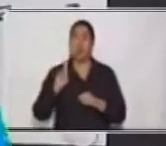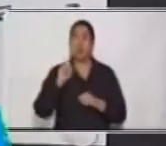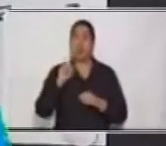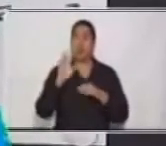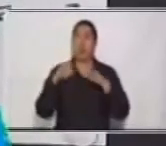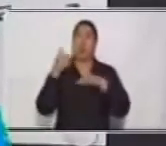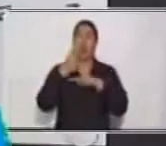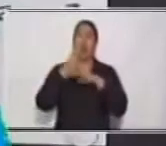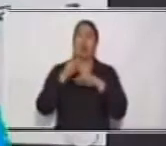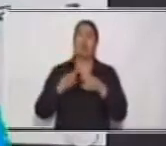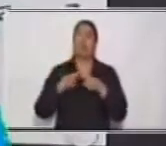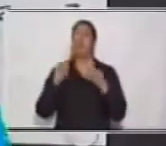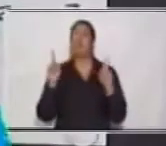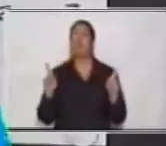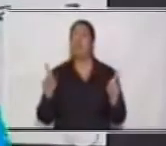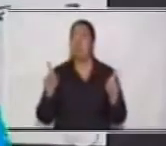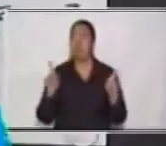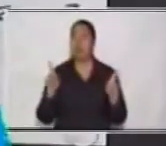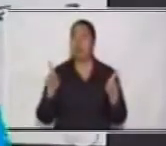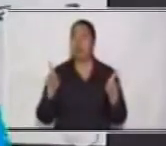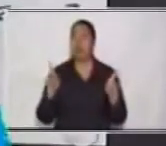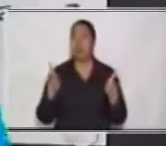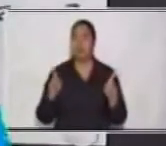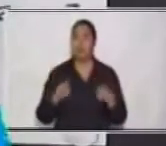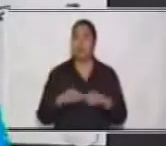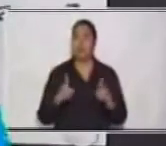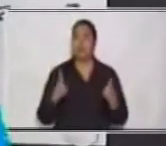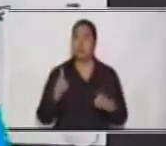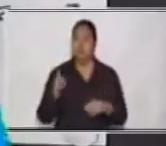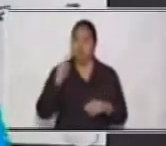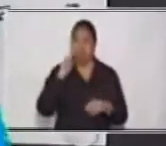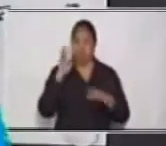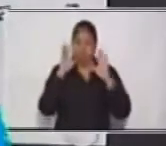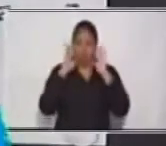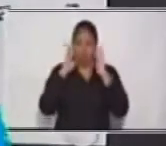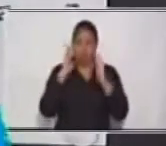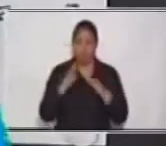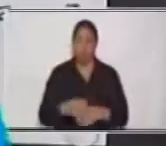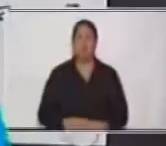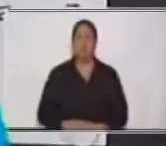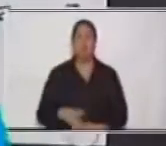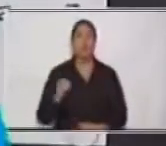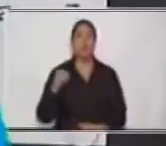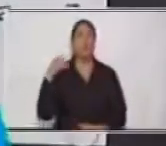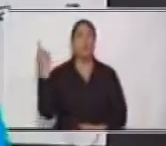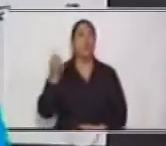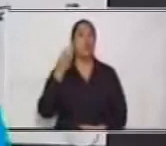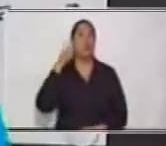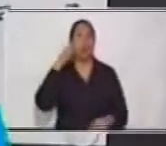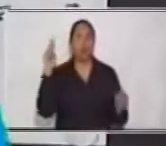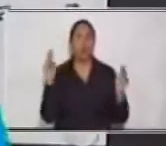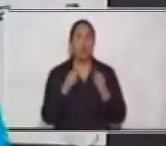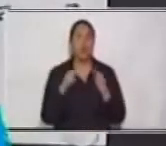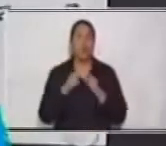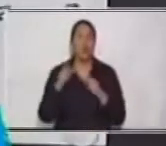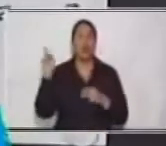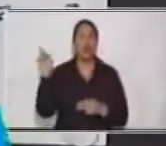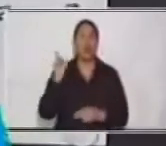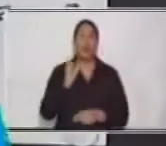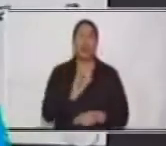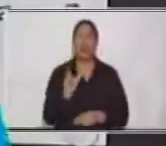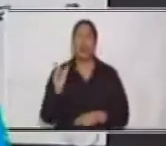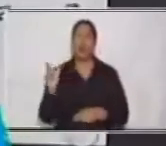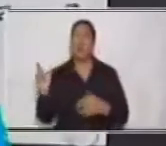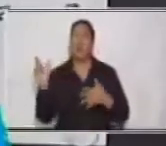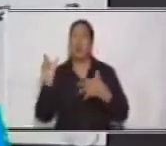tenemos A dividido B y aquí tenemos B dividido A. Es importante que conozcamos las ecuaciones